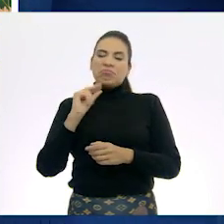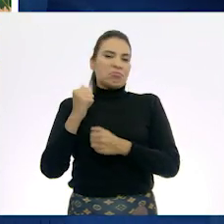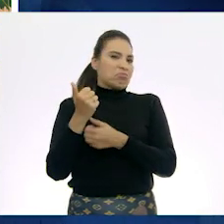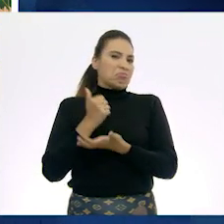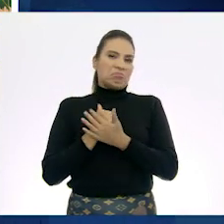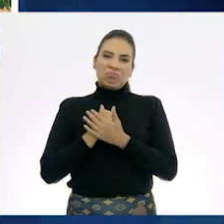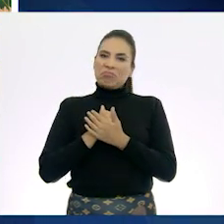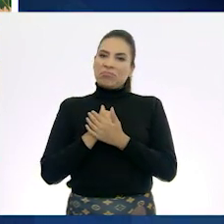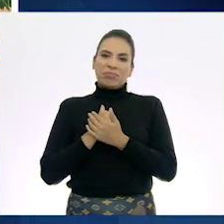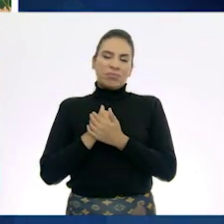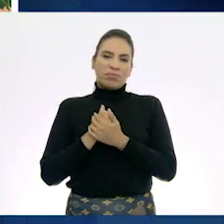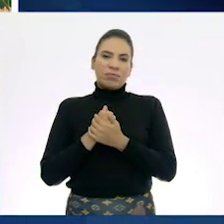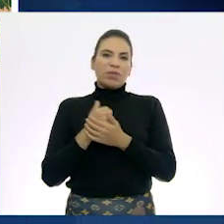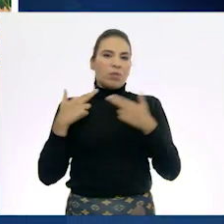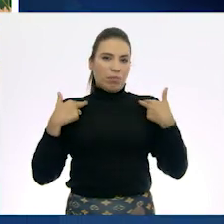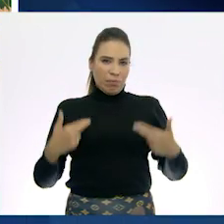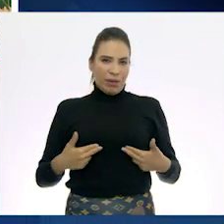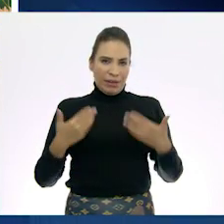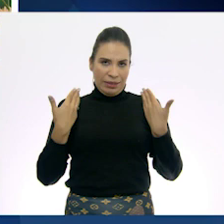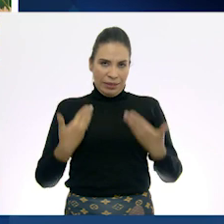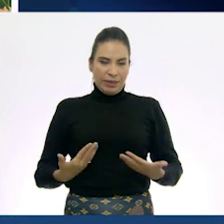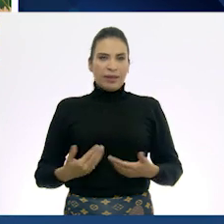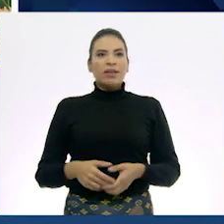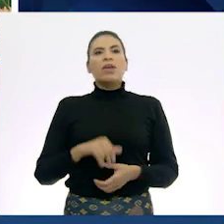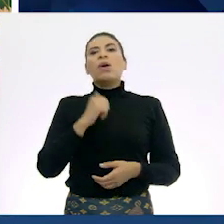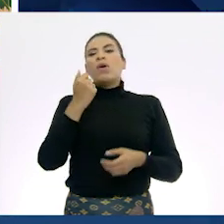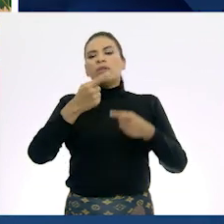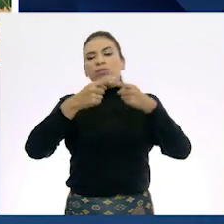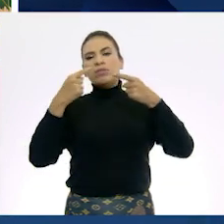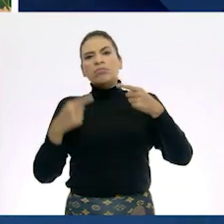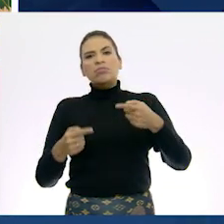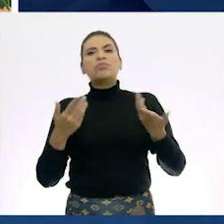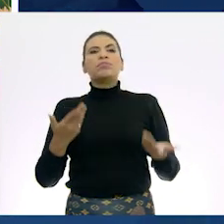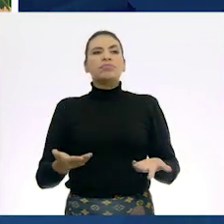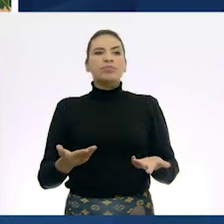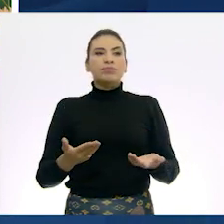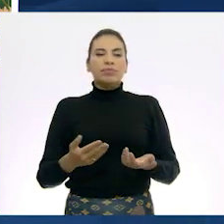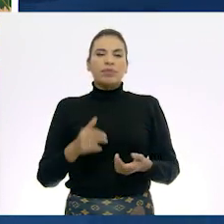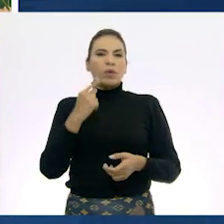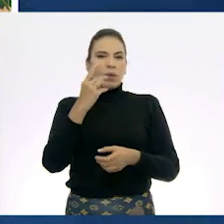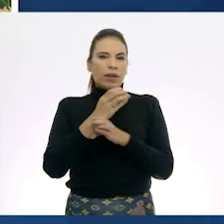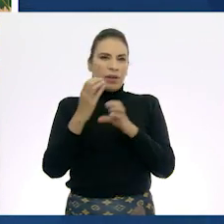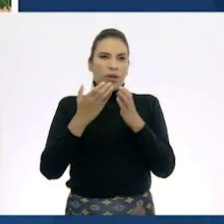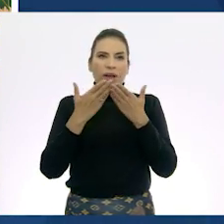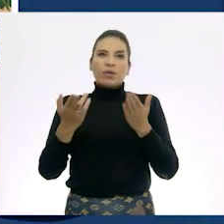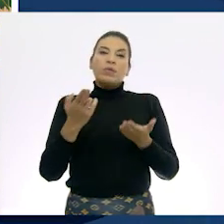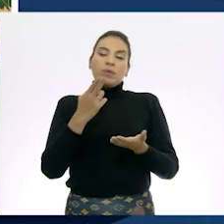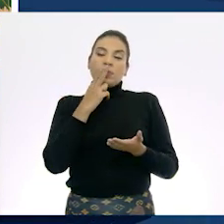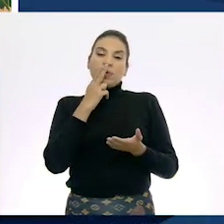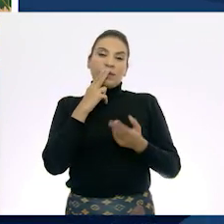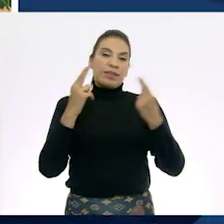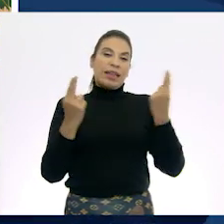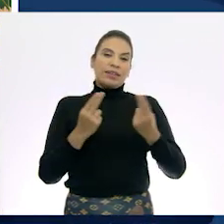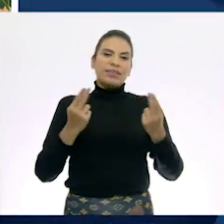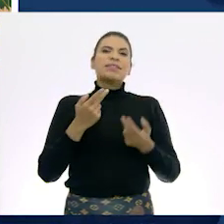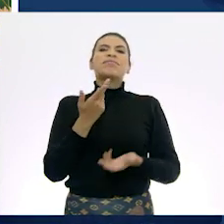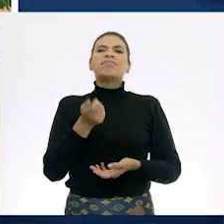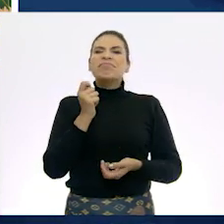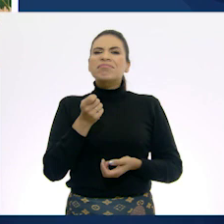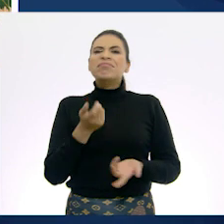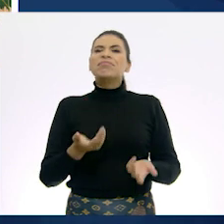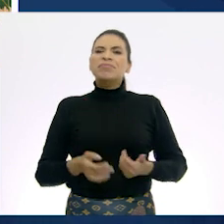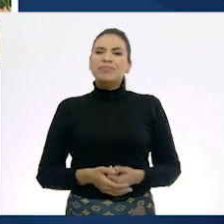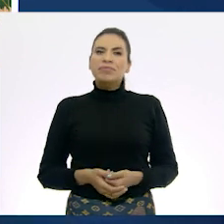va a ayudar a nosotros como humanidad. Y tenemos abajo un artículo que hoy se ha vuelto, pues, muy necesario. ¿Qué es,